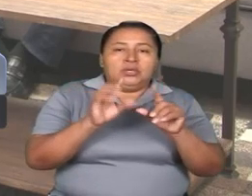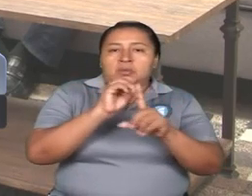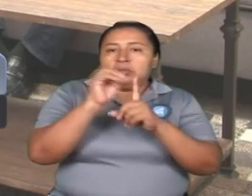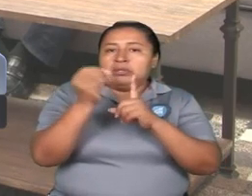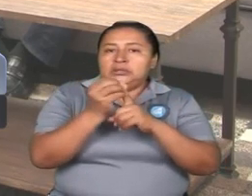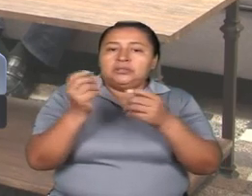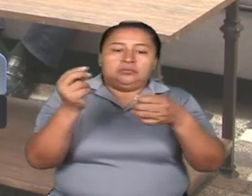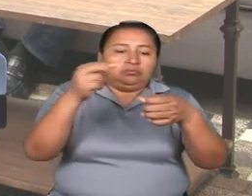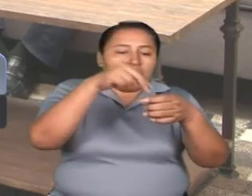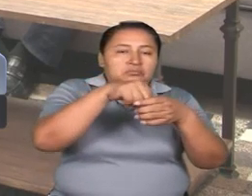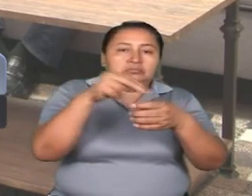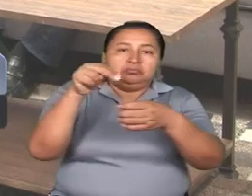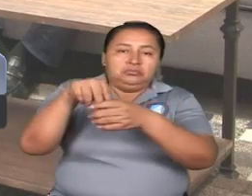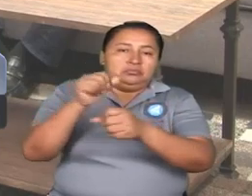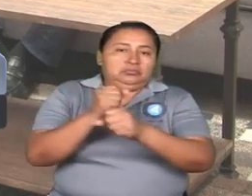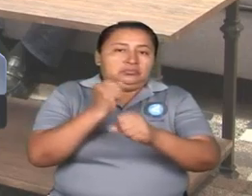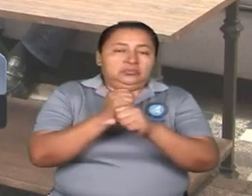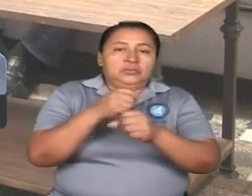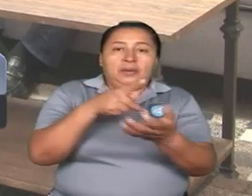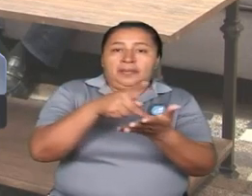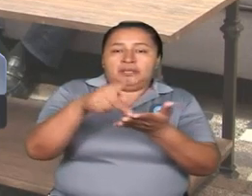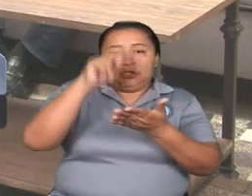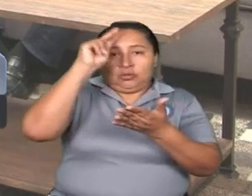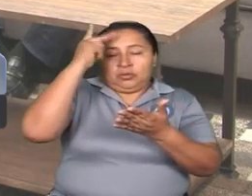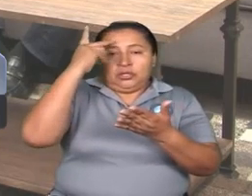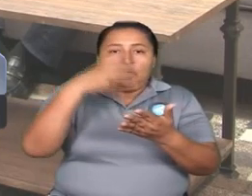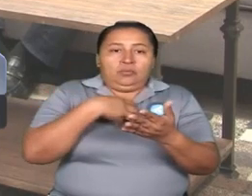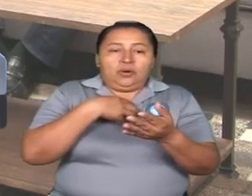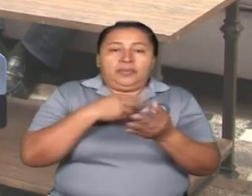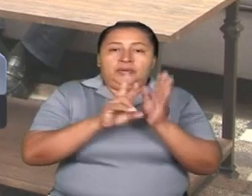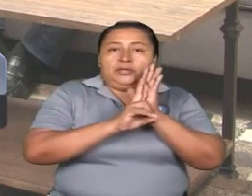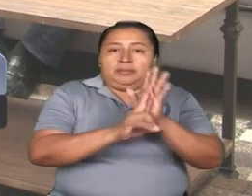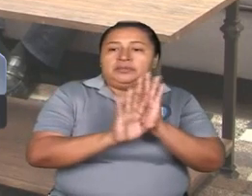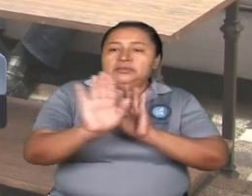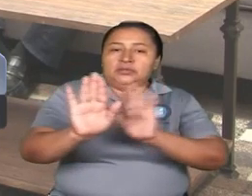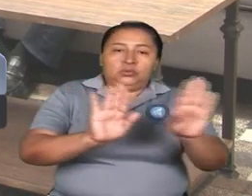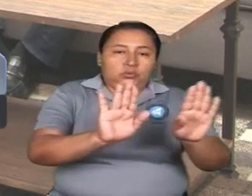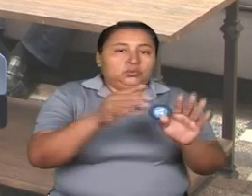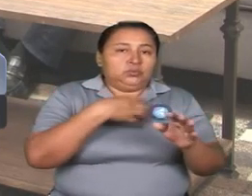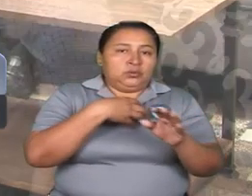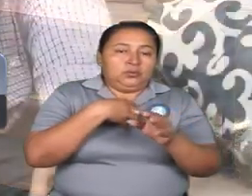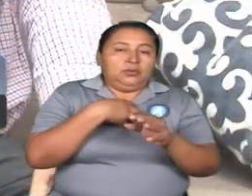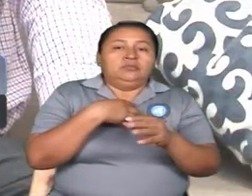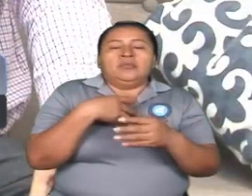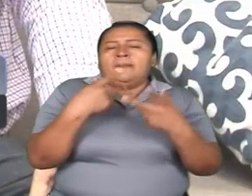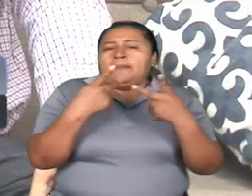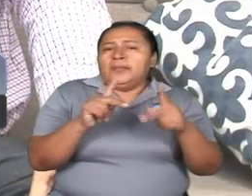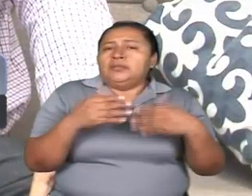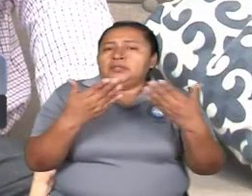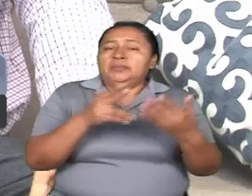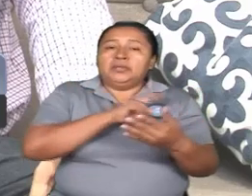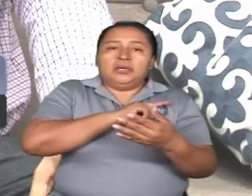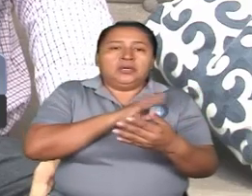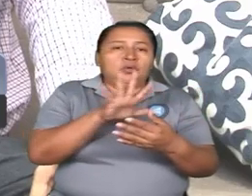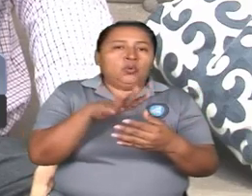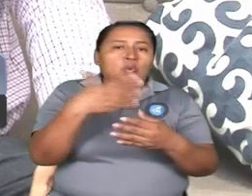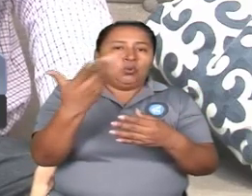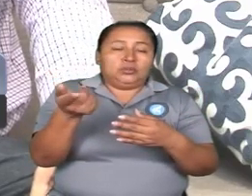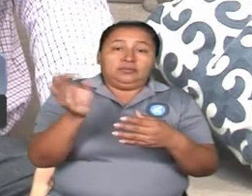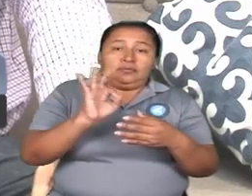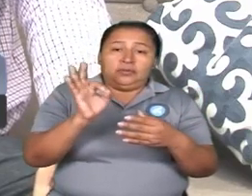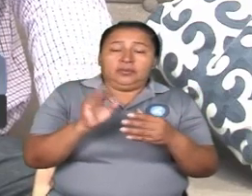estamos incorporados, del partido político que lo que representa uno, etcétera. Pero también hay otras formas, y